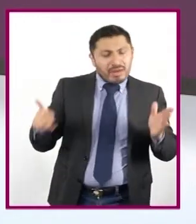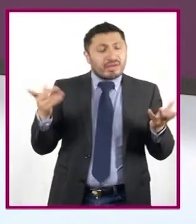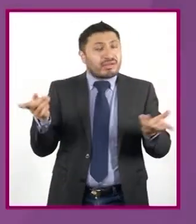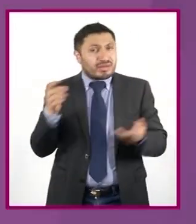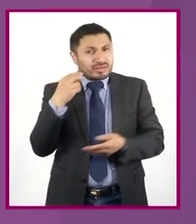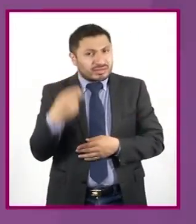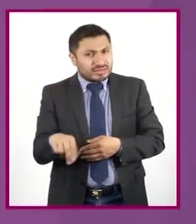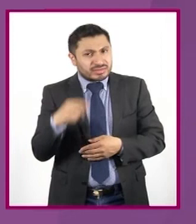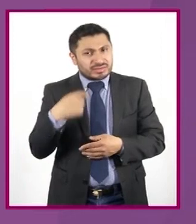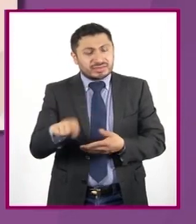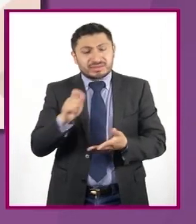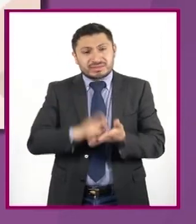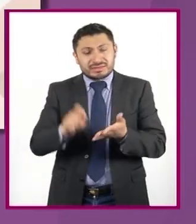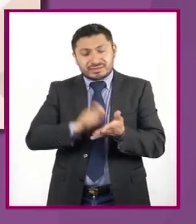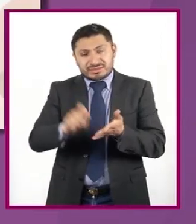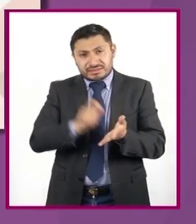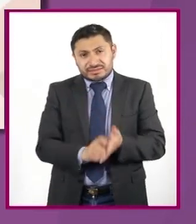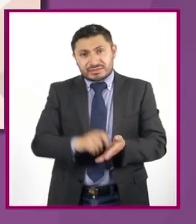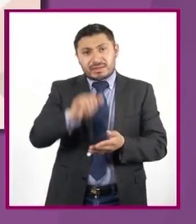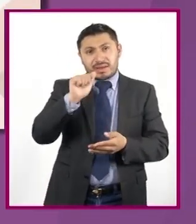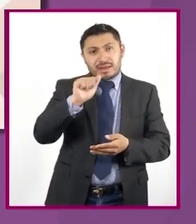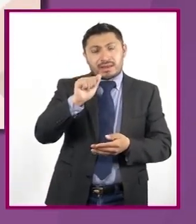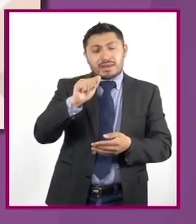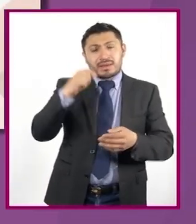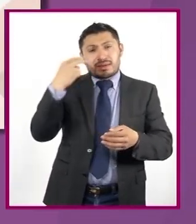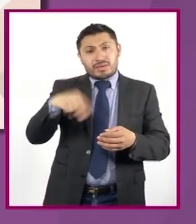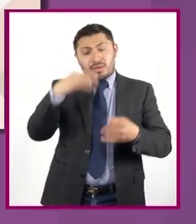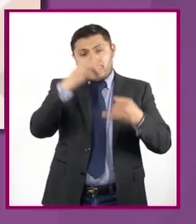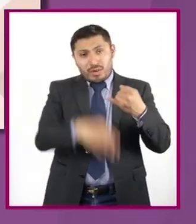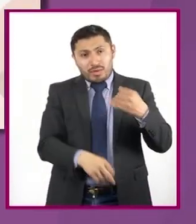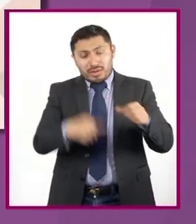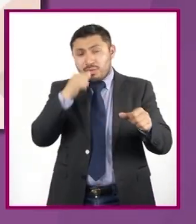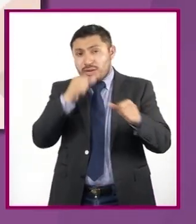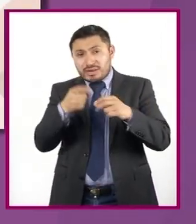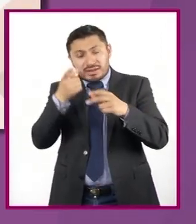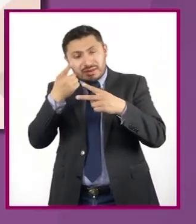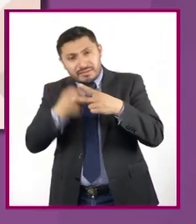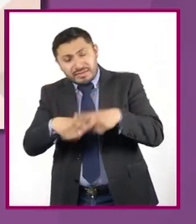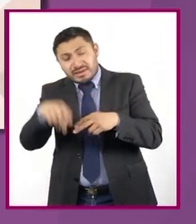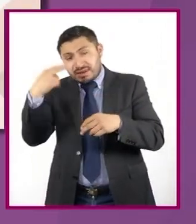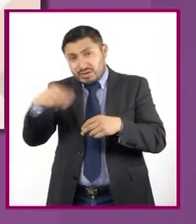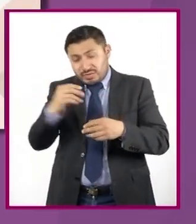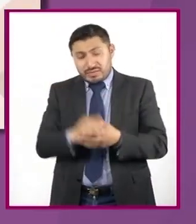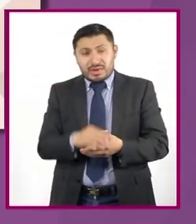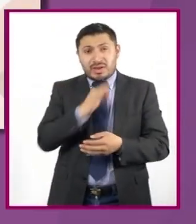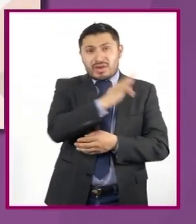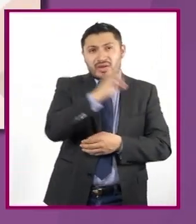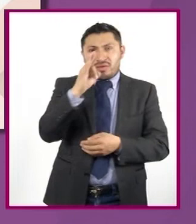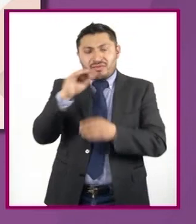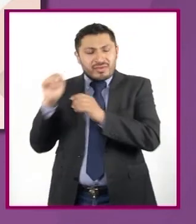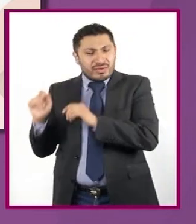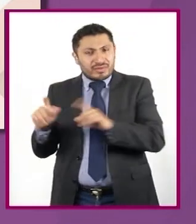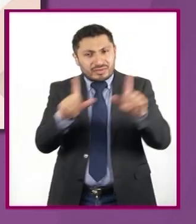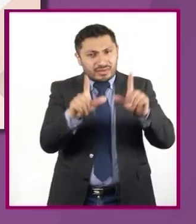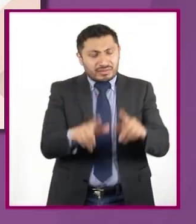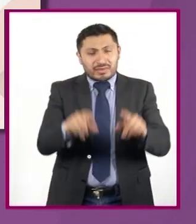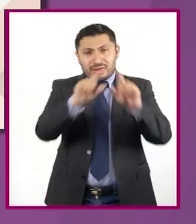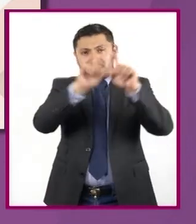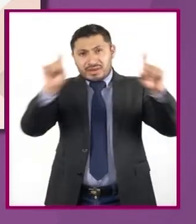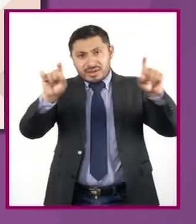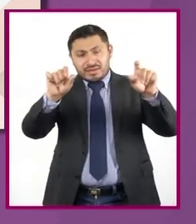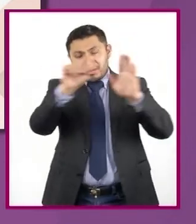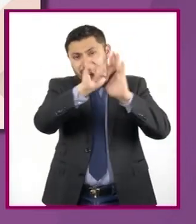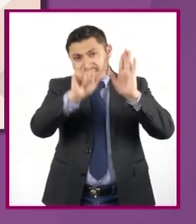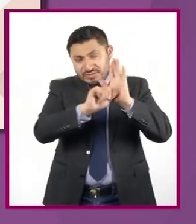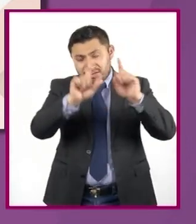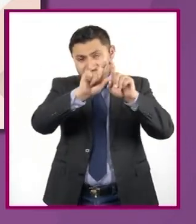anotan apellido e iniciales del nombre, fecha de publicación, título del